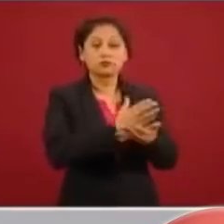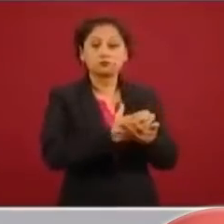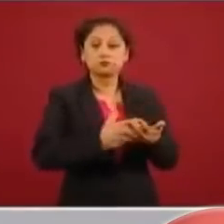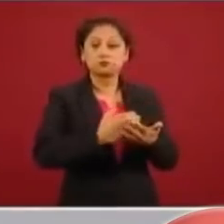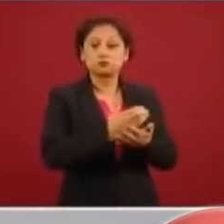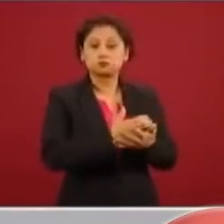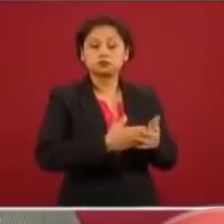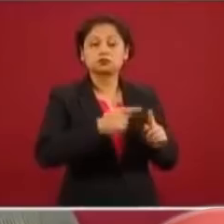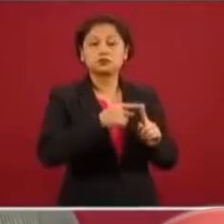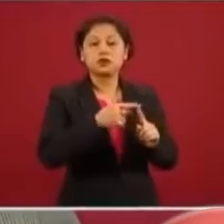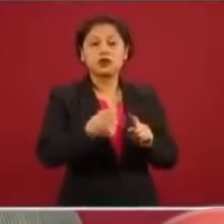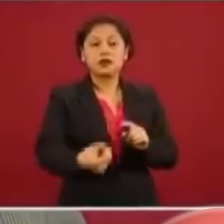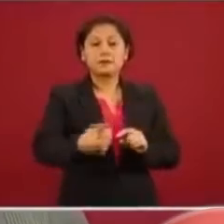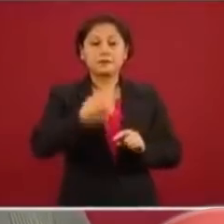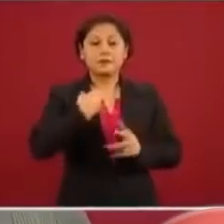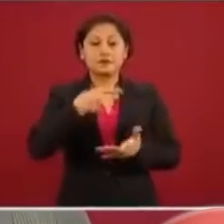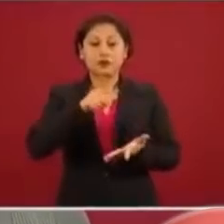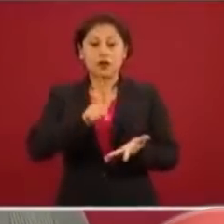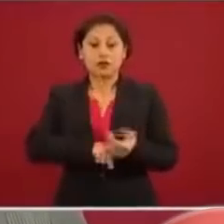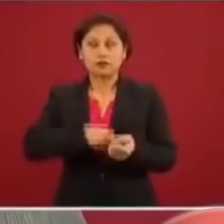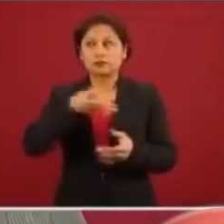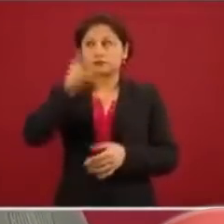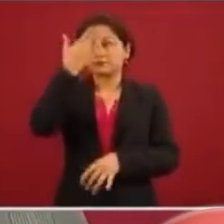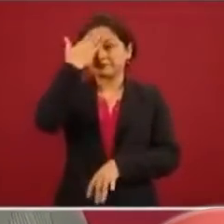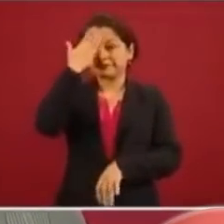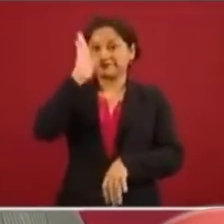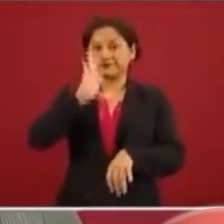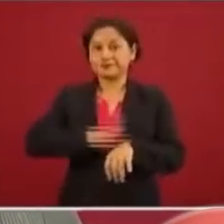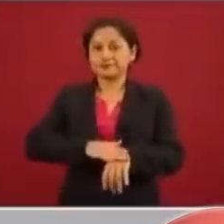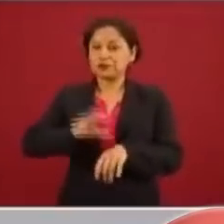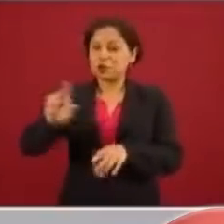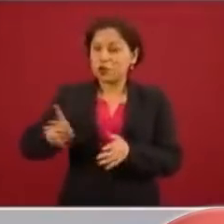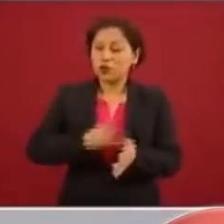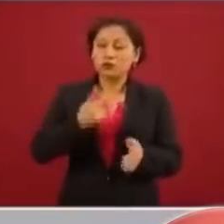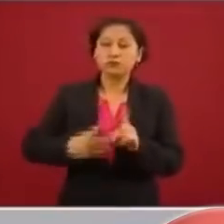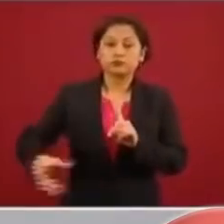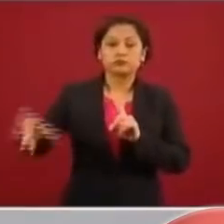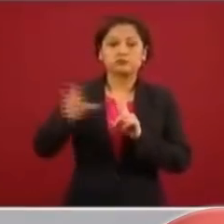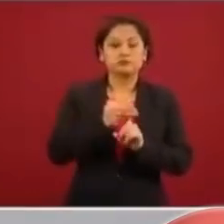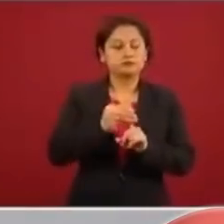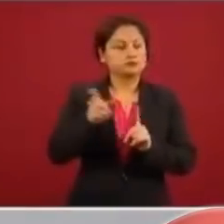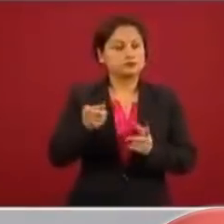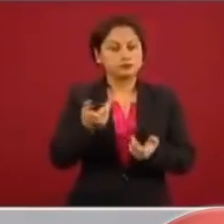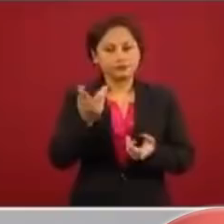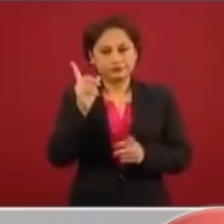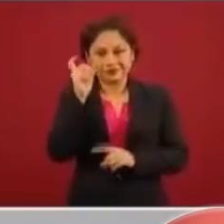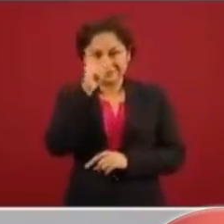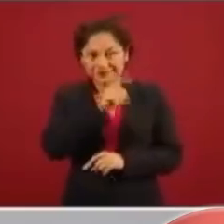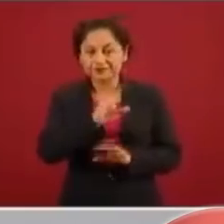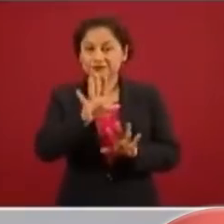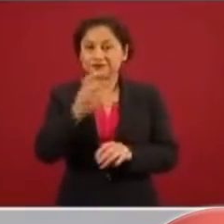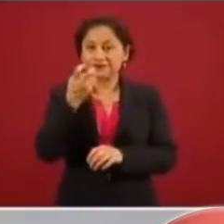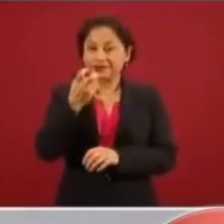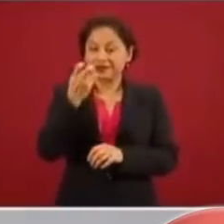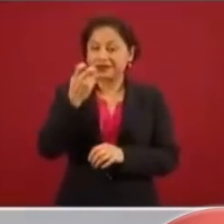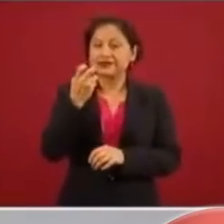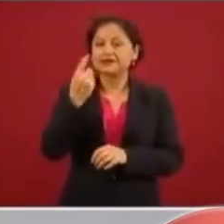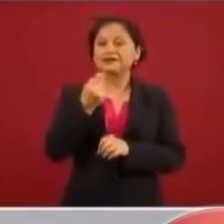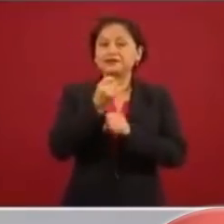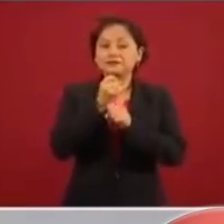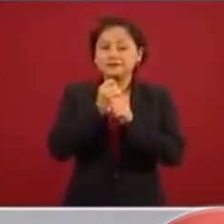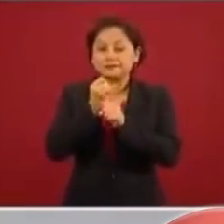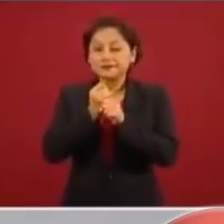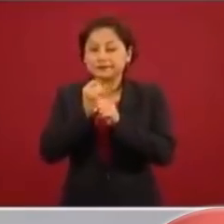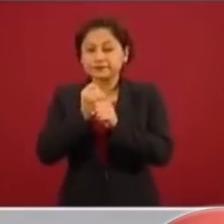de esto, pero para eso no necesitamos la siguiente prueba. Las pruebas rápidas detectan una proteína, detectan